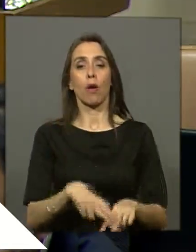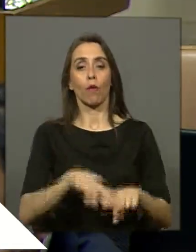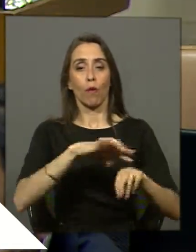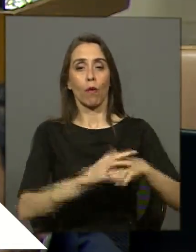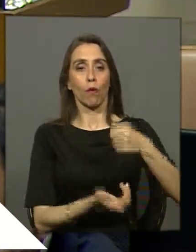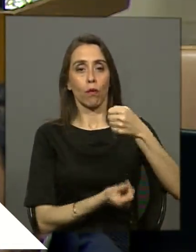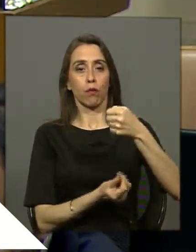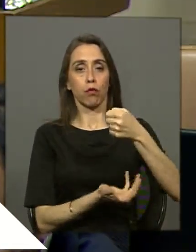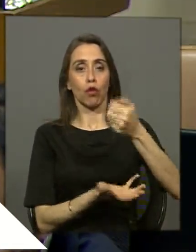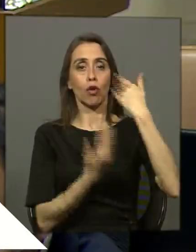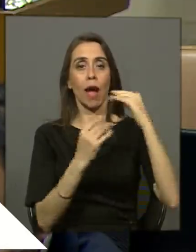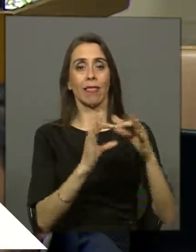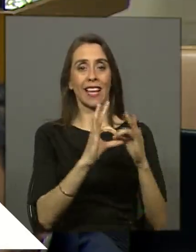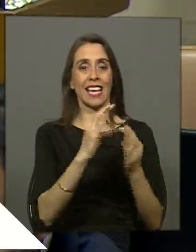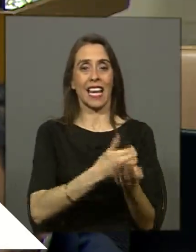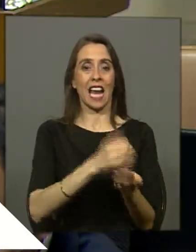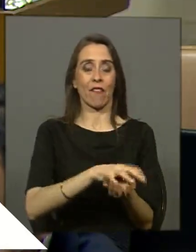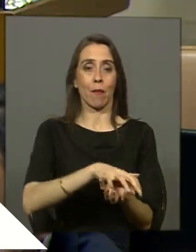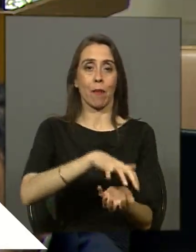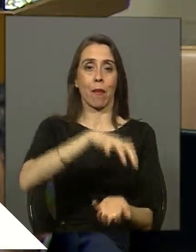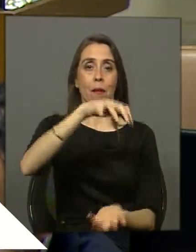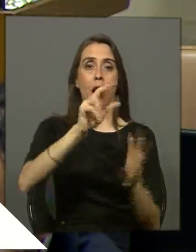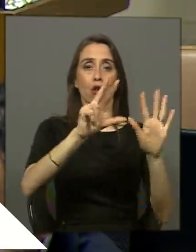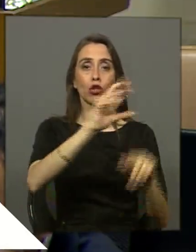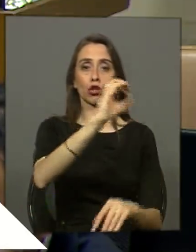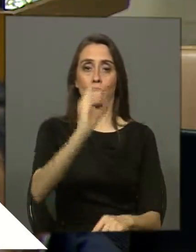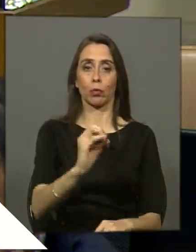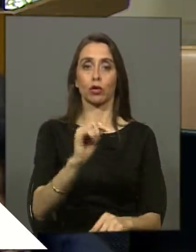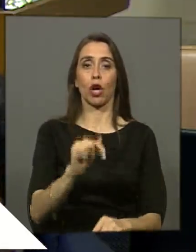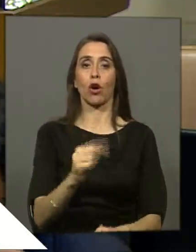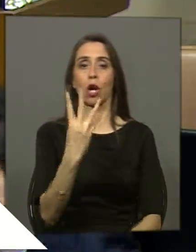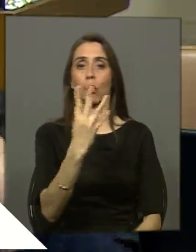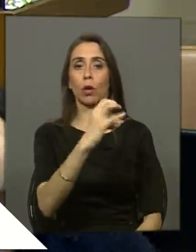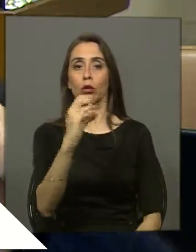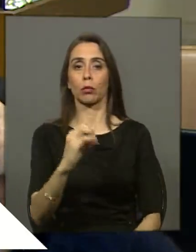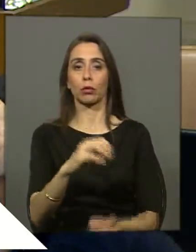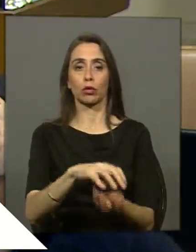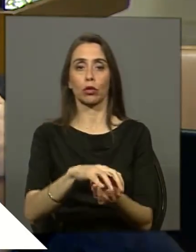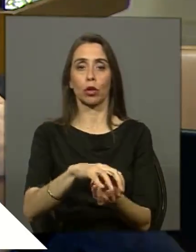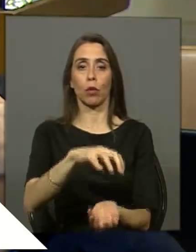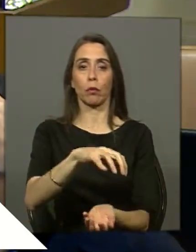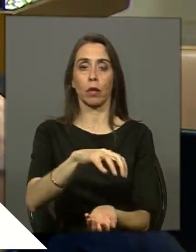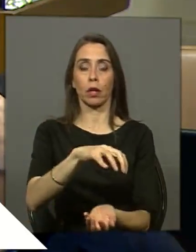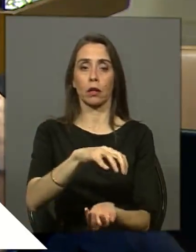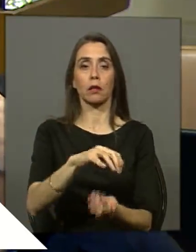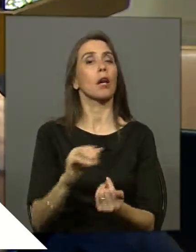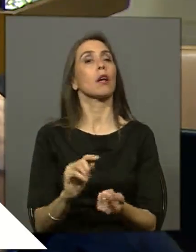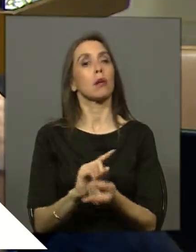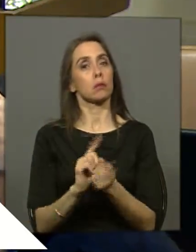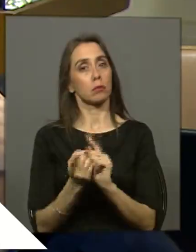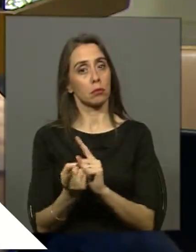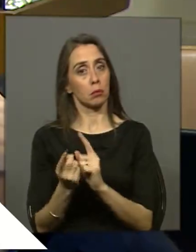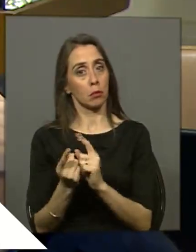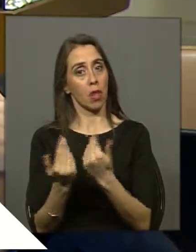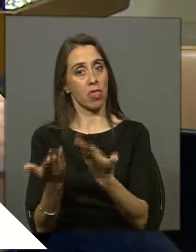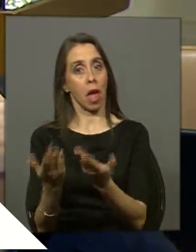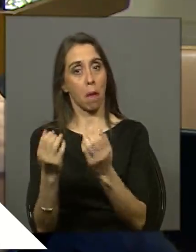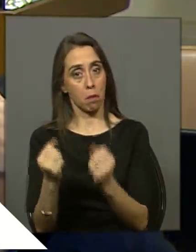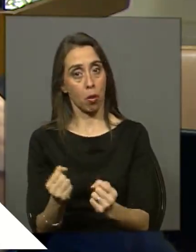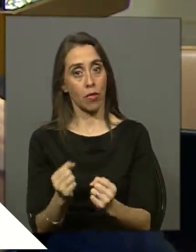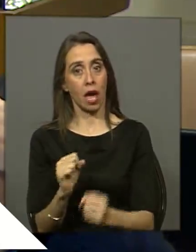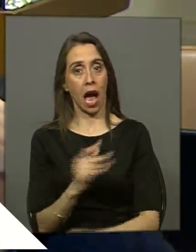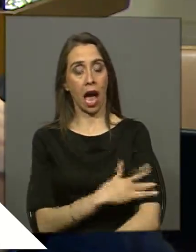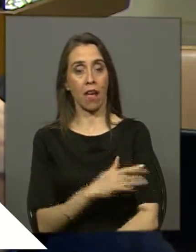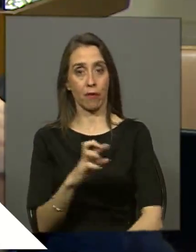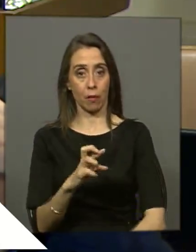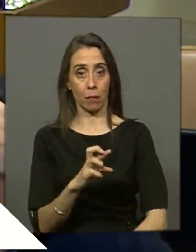% al 4% y a mí no me cabe duda que abrirles la posibilidad de que inviertan en